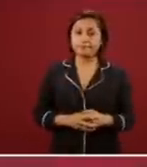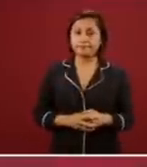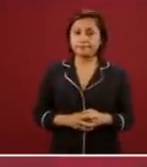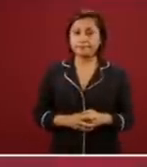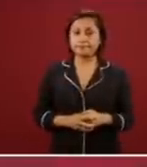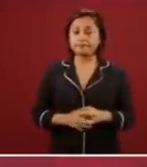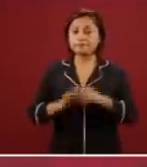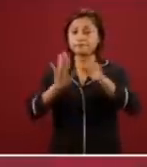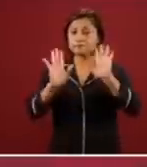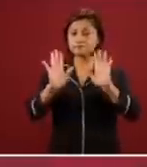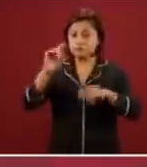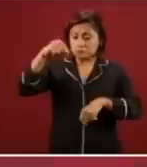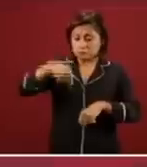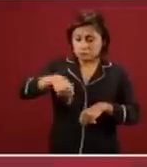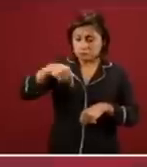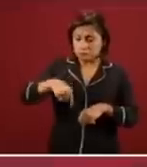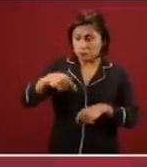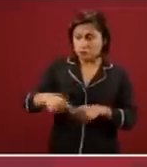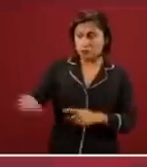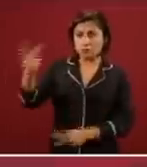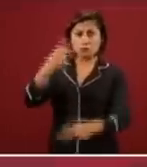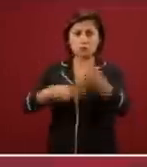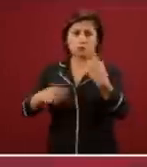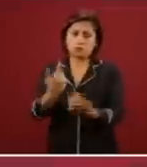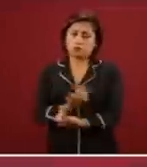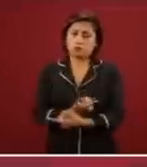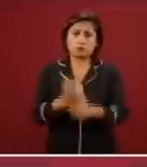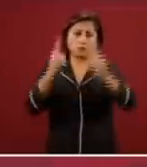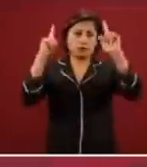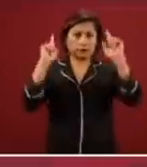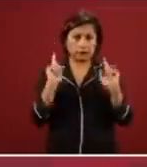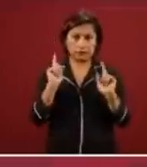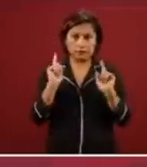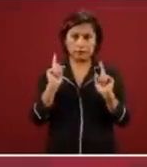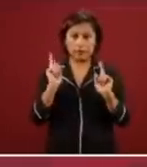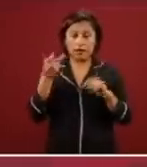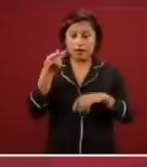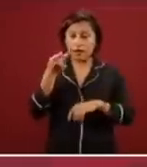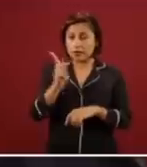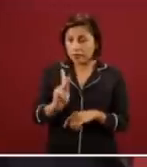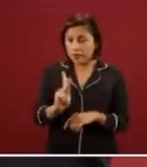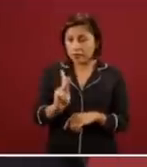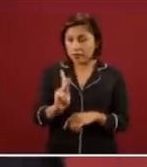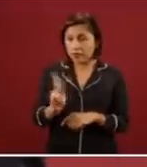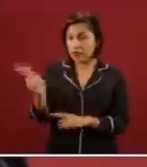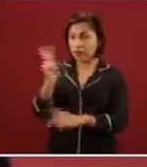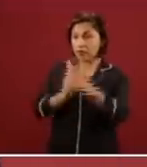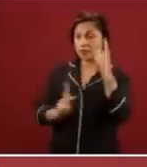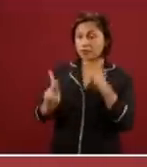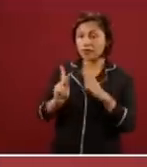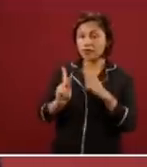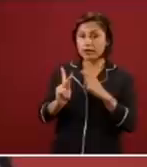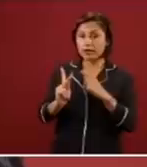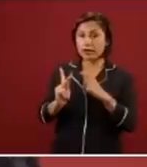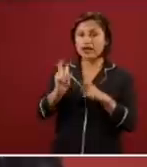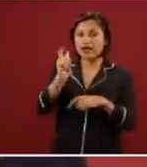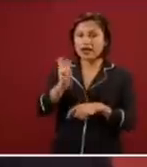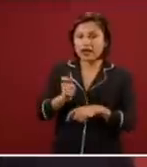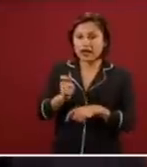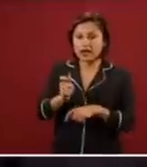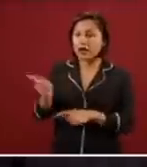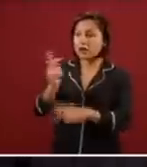aquí pueden venir todos, pero eso no significa que va a haber protección para